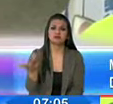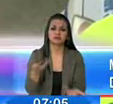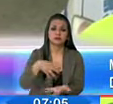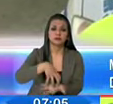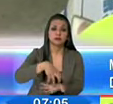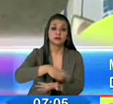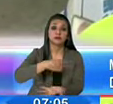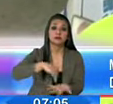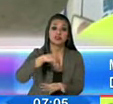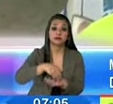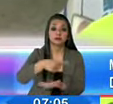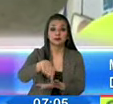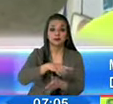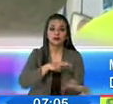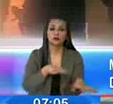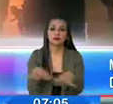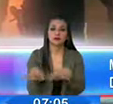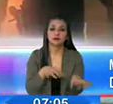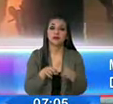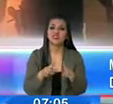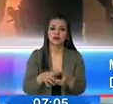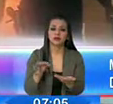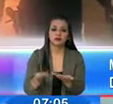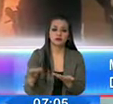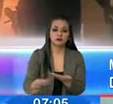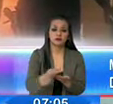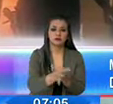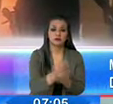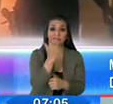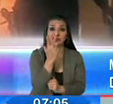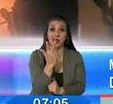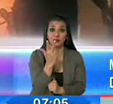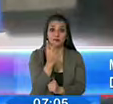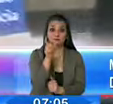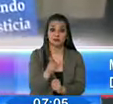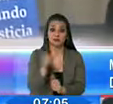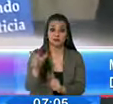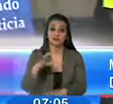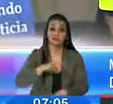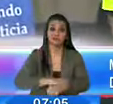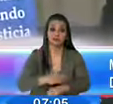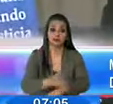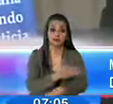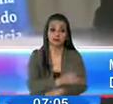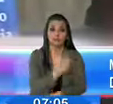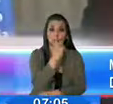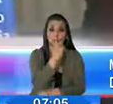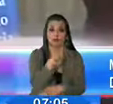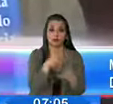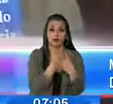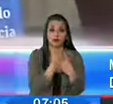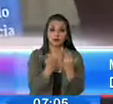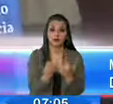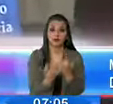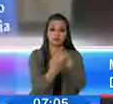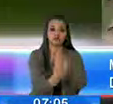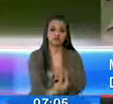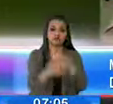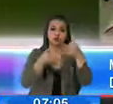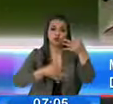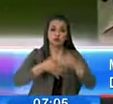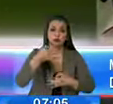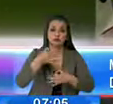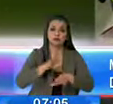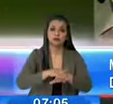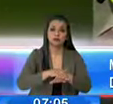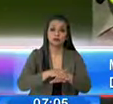Manabí, en sus distintos cantones. De los 3 detenidos, 1 posee antecedentes. Ahora tendrán que responder en audiencia de formulación de cargos por